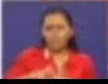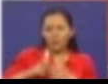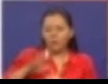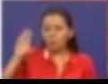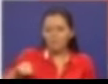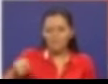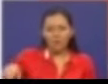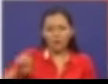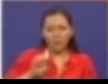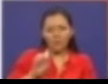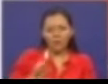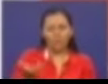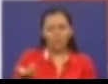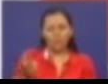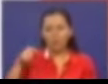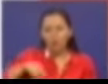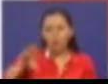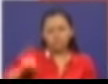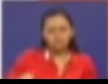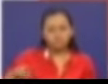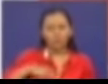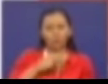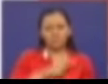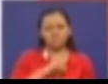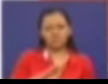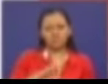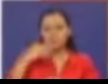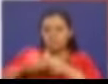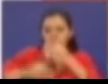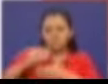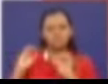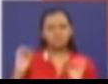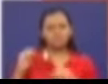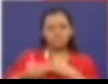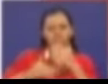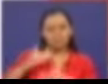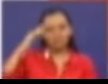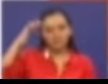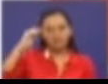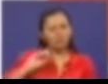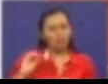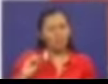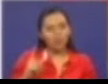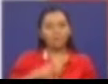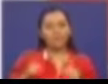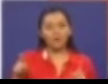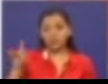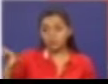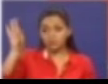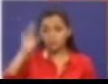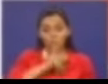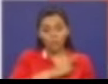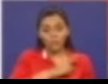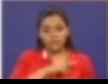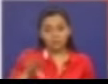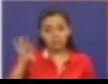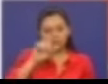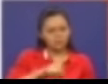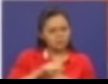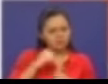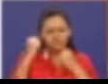enlutó a una universidad y donde realmente no se generó pensamiento para nada. Ese tipo de universidad y ese tipo de